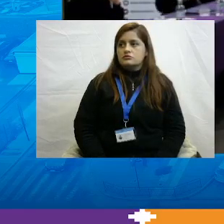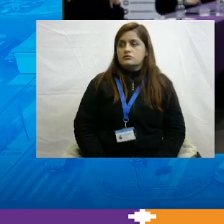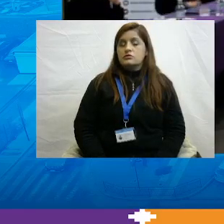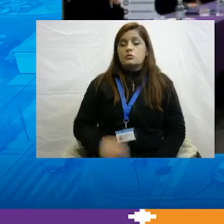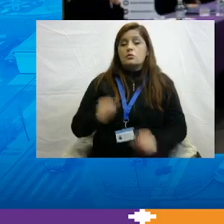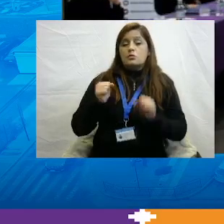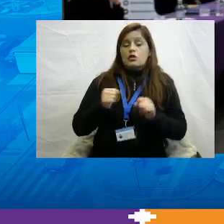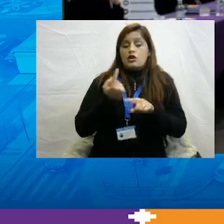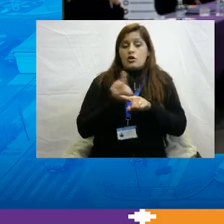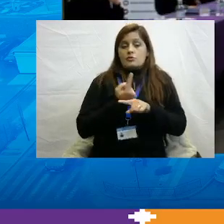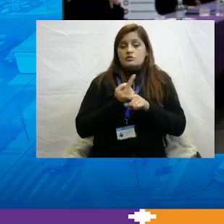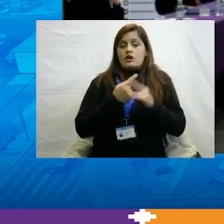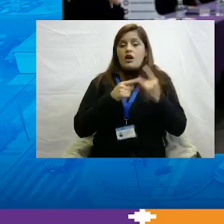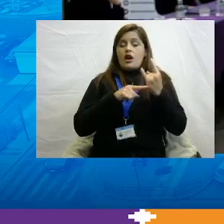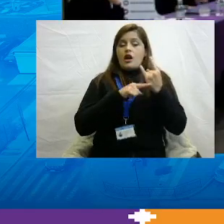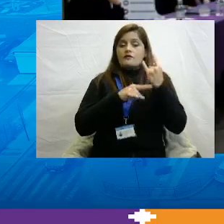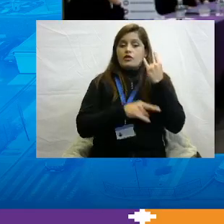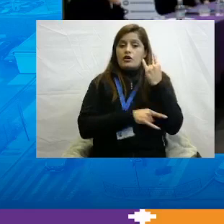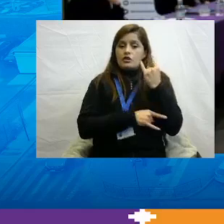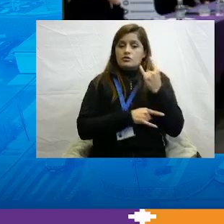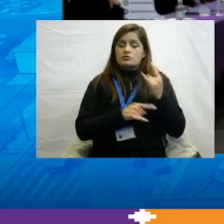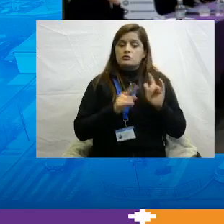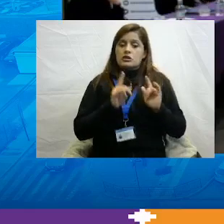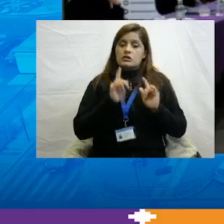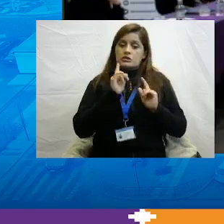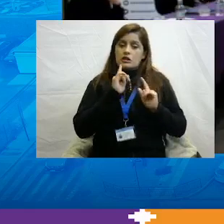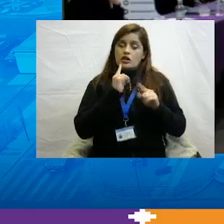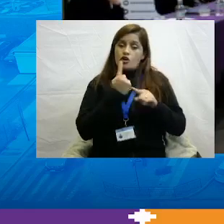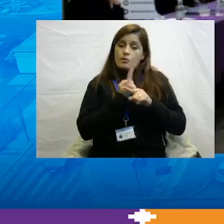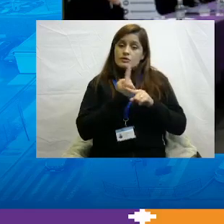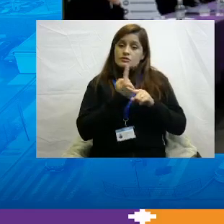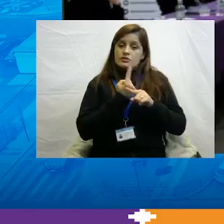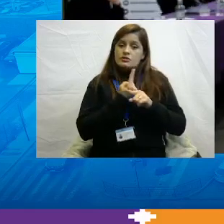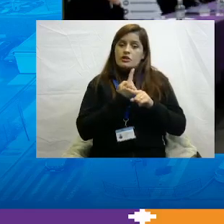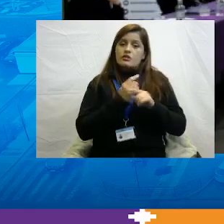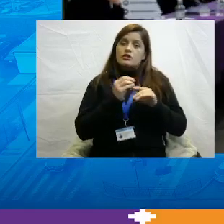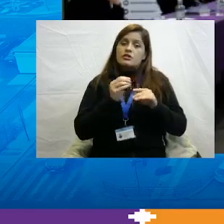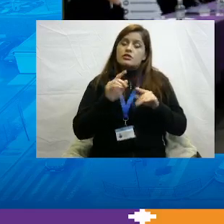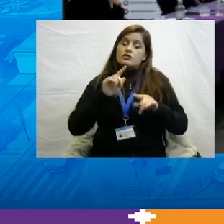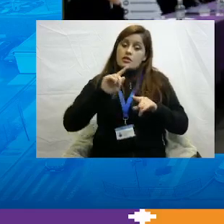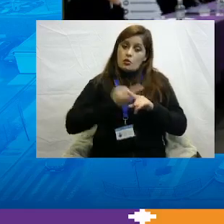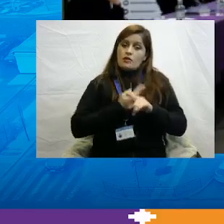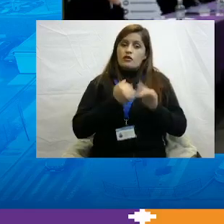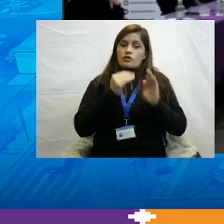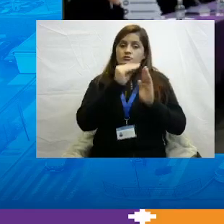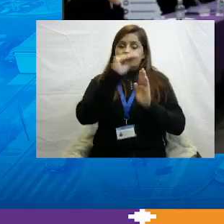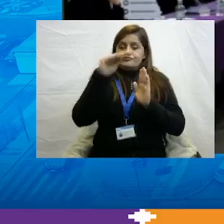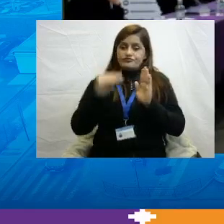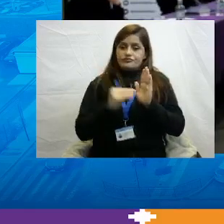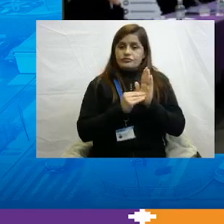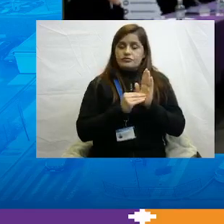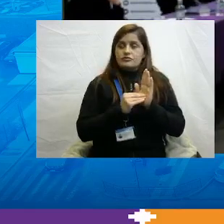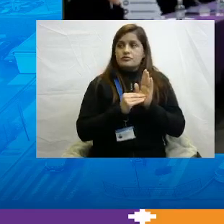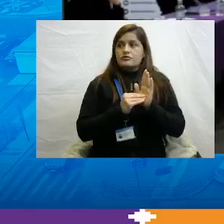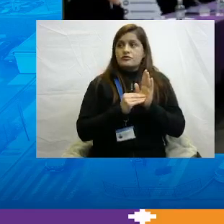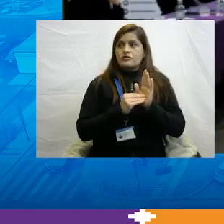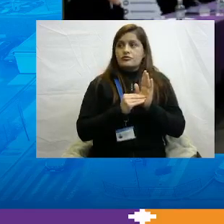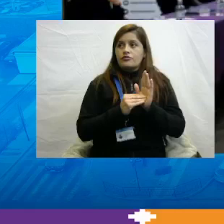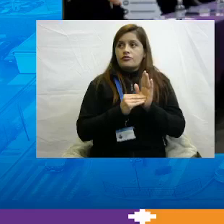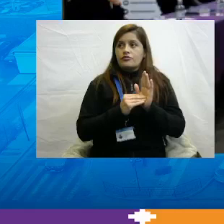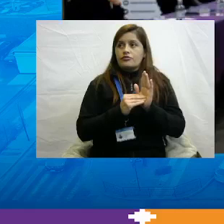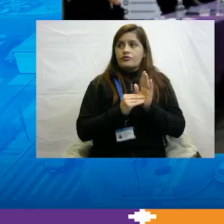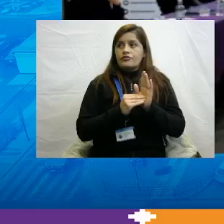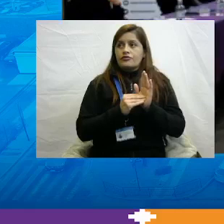abogado, decirle que en el fondo tengo esta salvedad, tratar de poner en tabla de nuevo y ver una conciliación menor. Generalmente se me